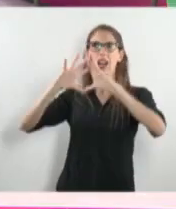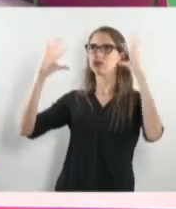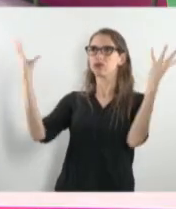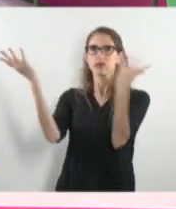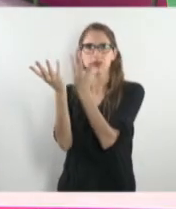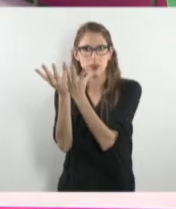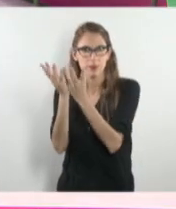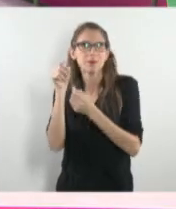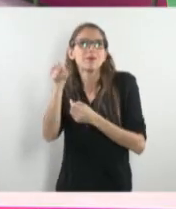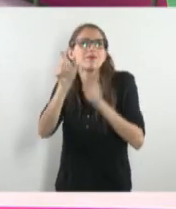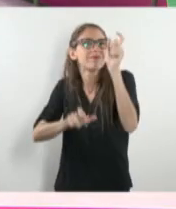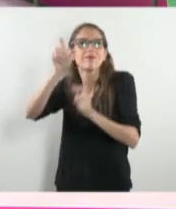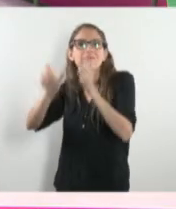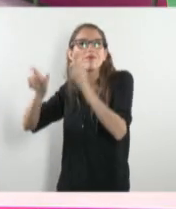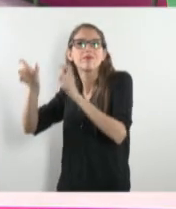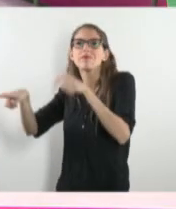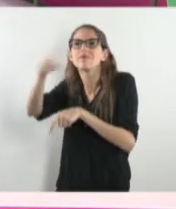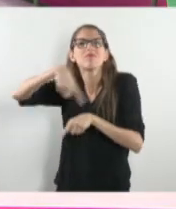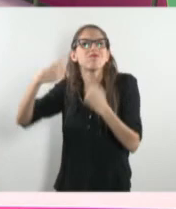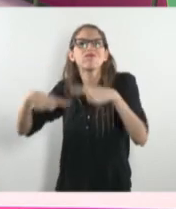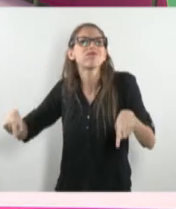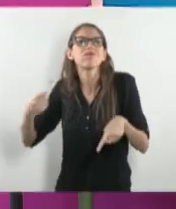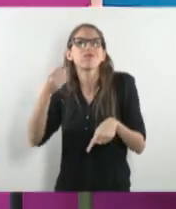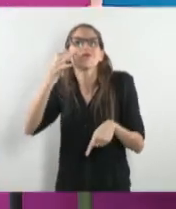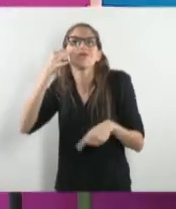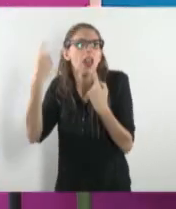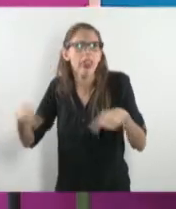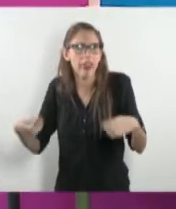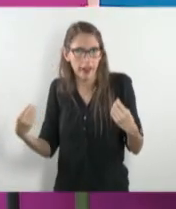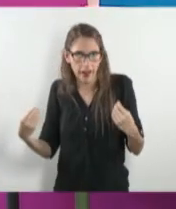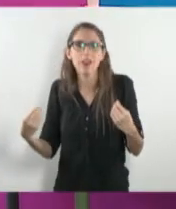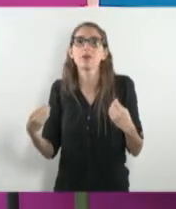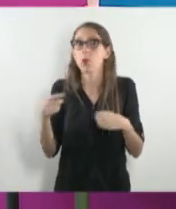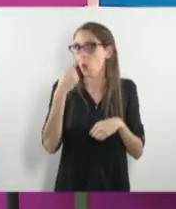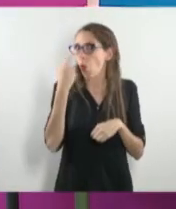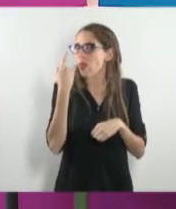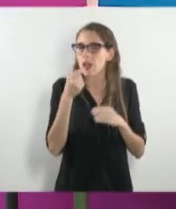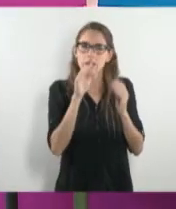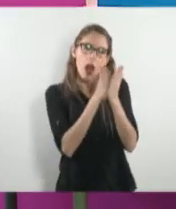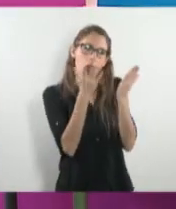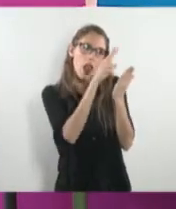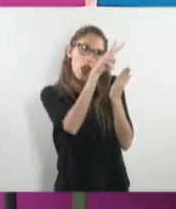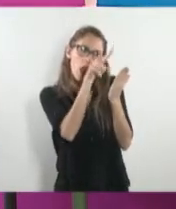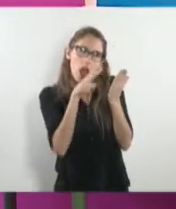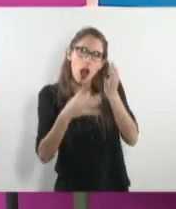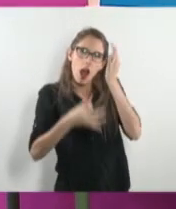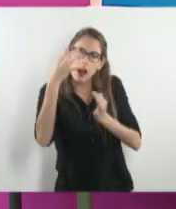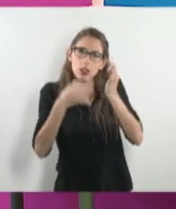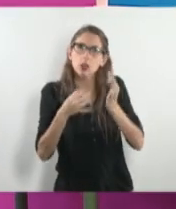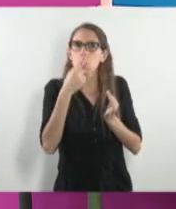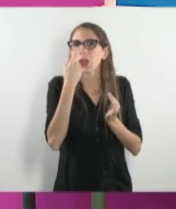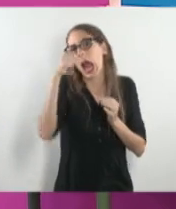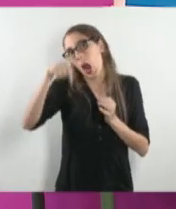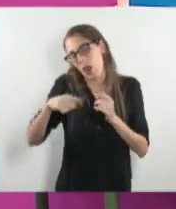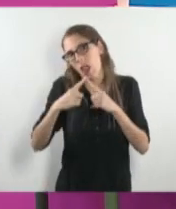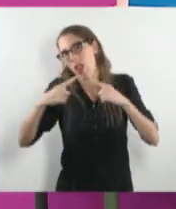como humanos vivimos. Así que es muy interesante ver en la obra y analizarla, por ahí ahora nos llevaría un poco